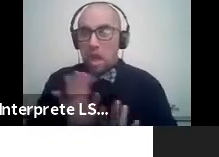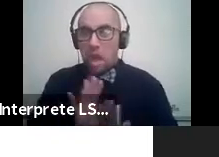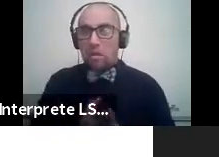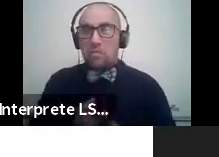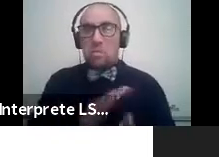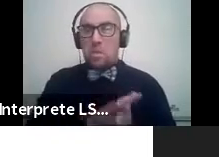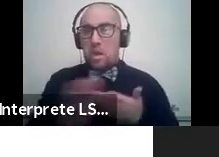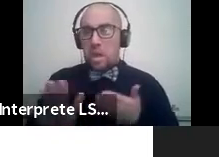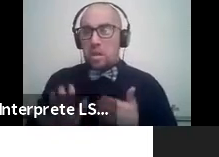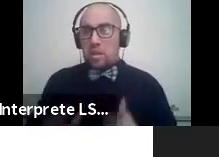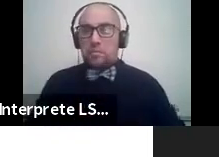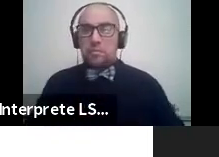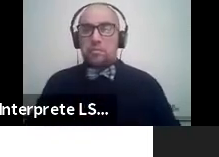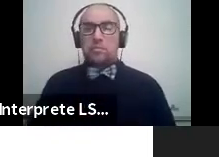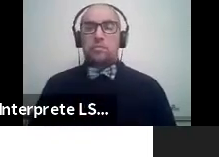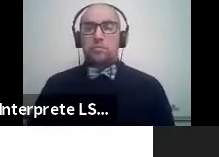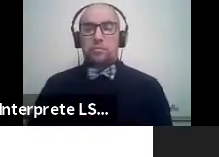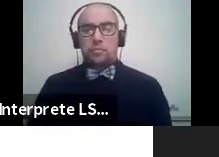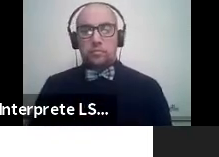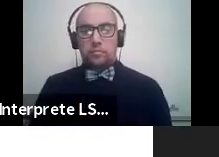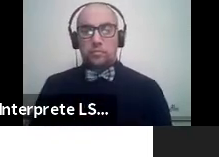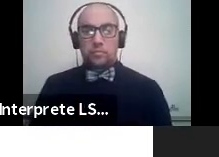conexión a internet, ¿ya?